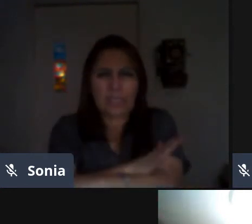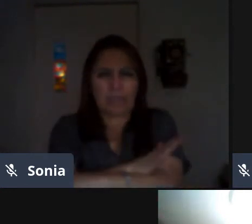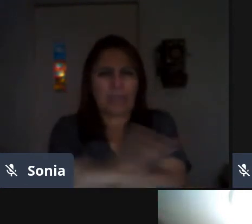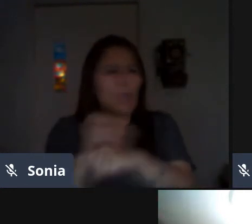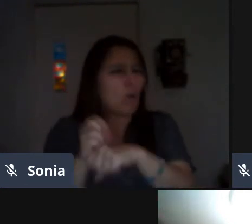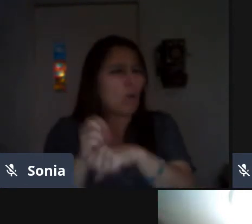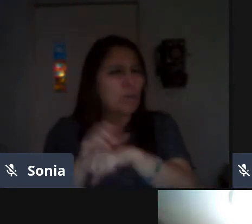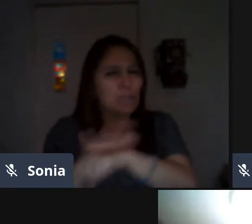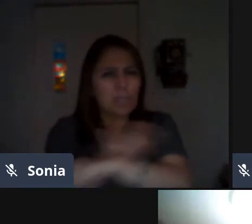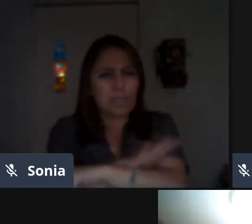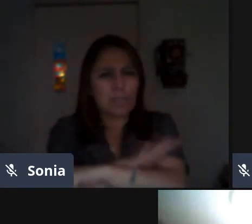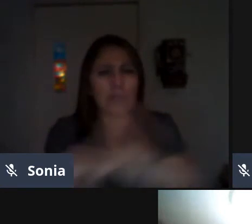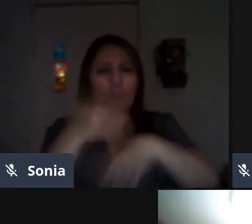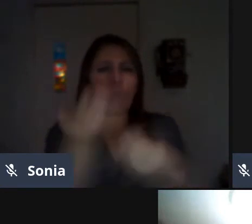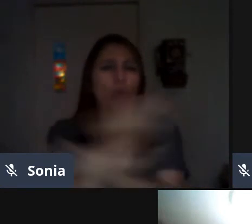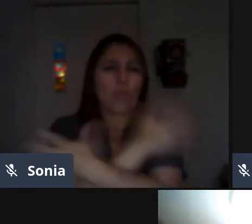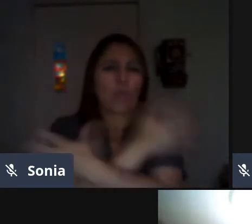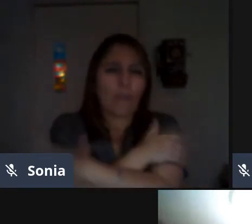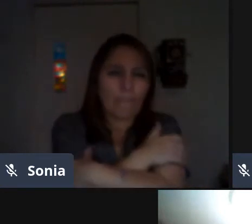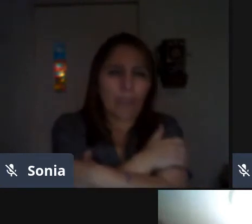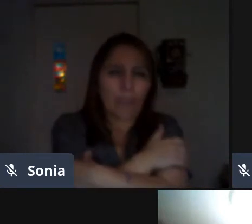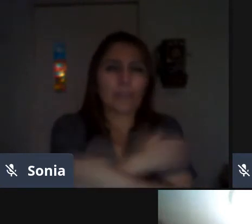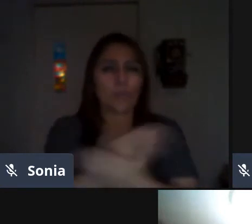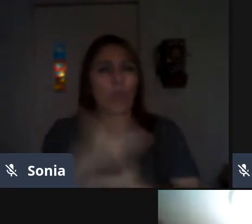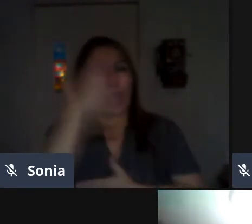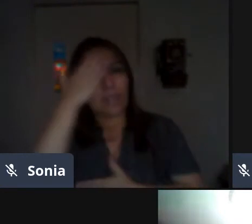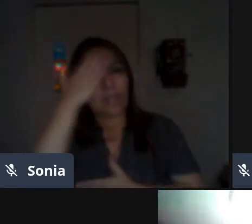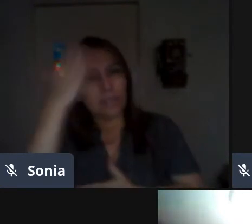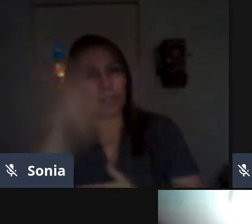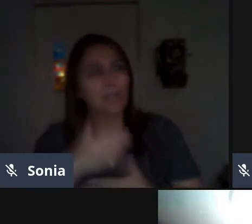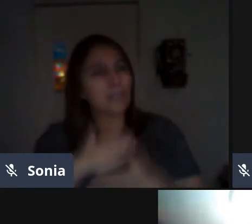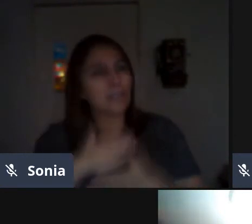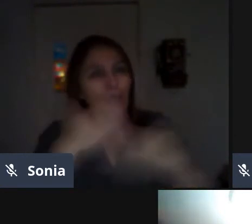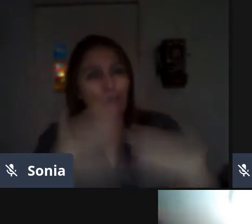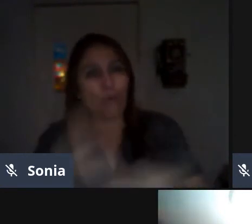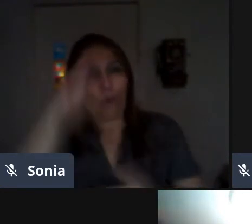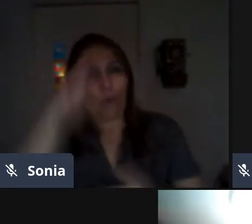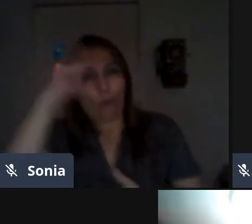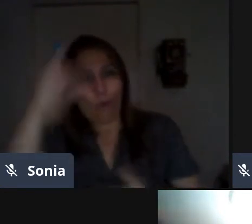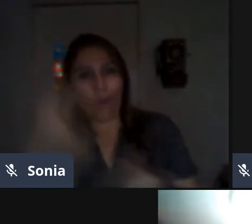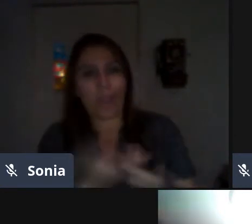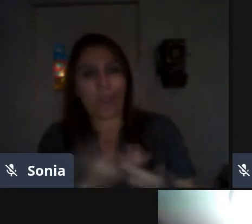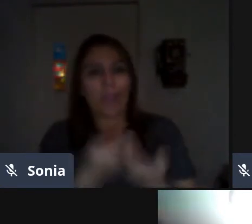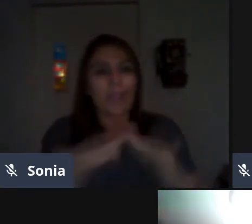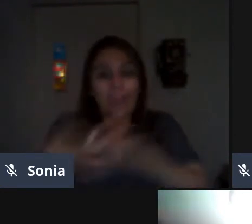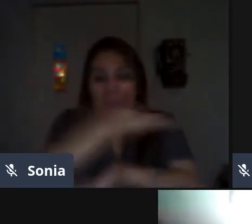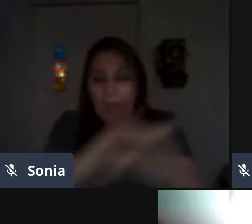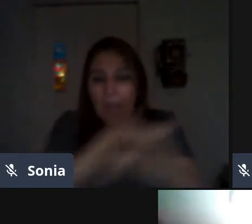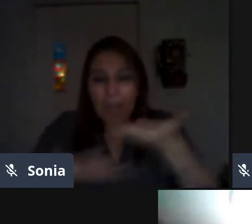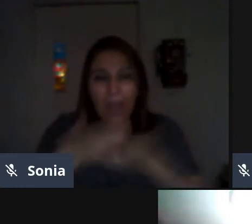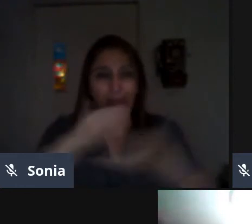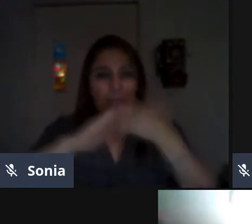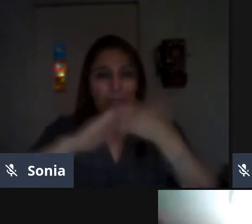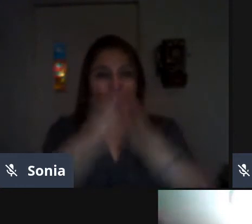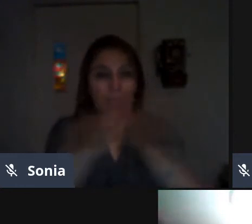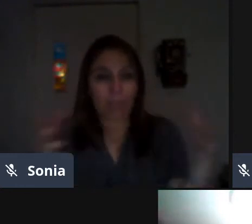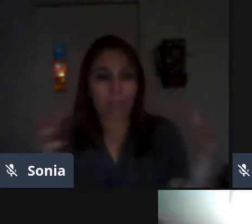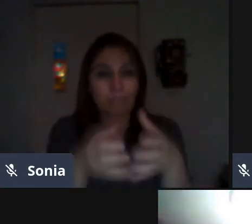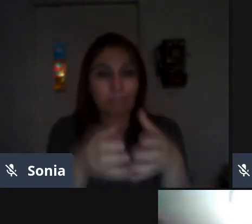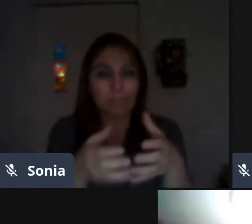a partir del saludo a partir de una charla fraterna con las comunidades mismas entonces es importante